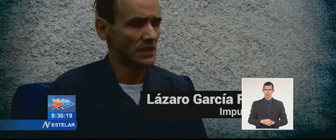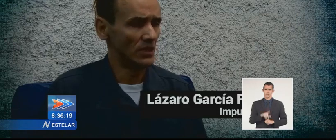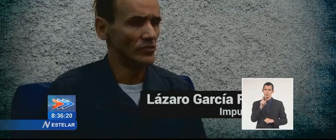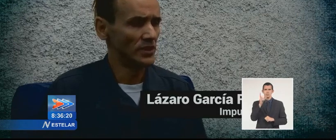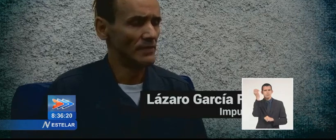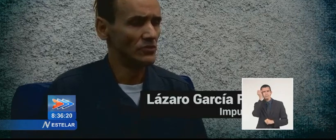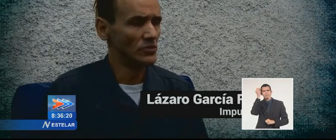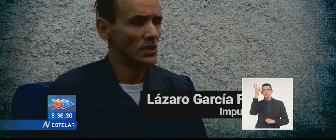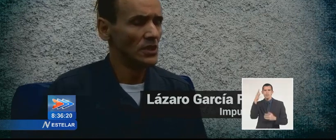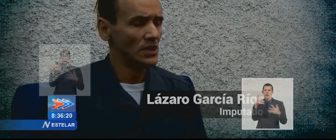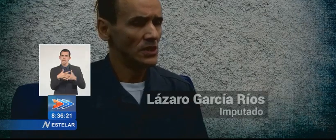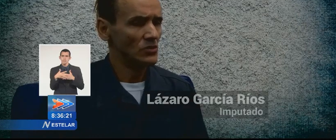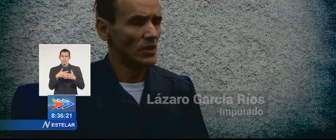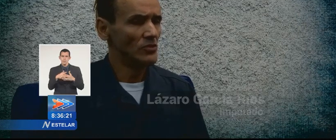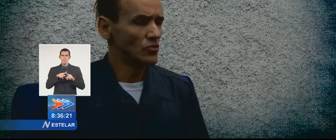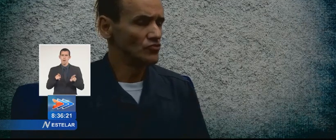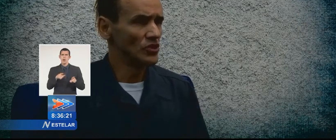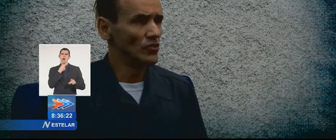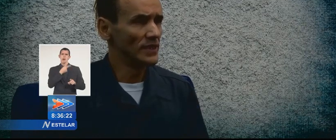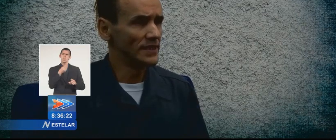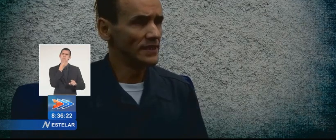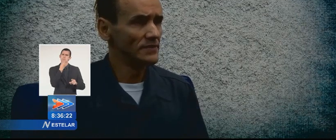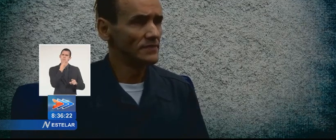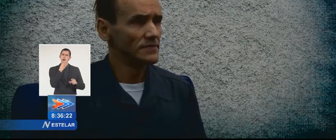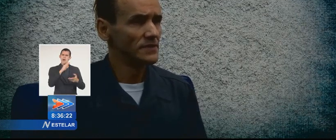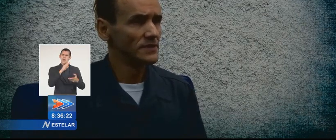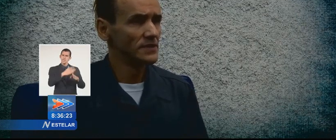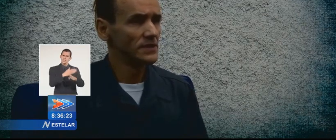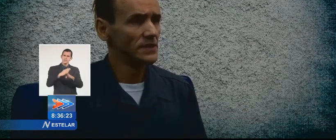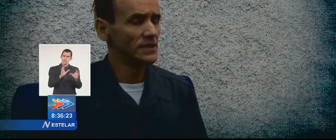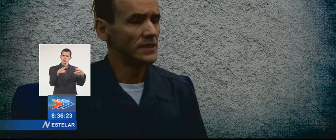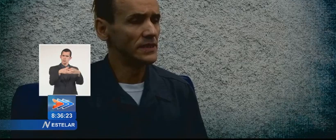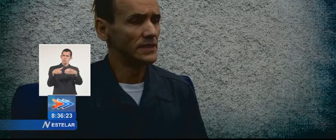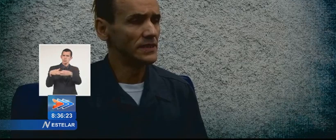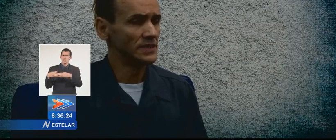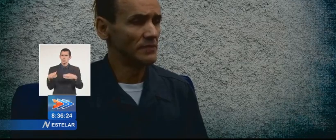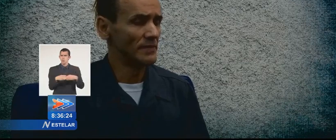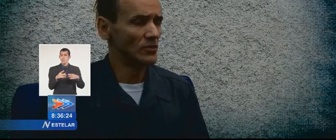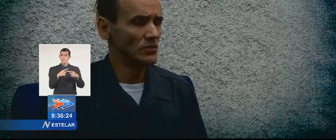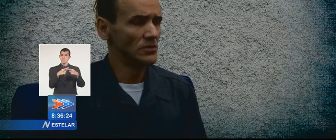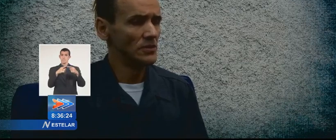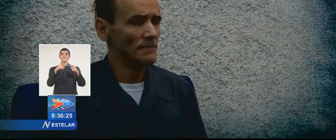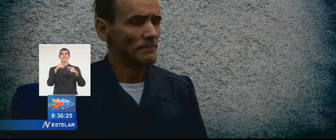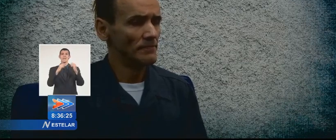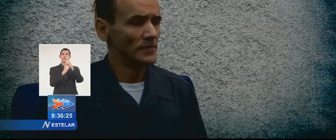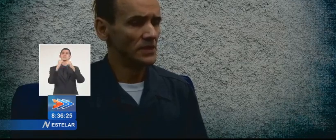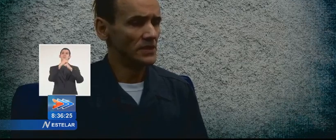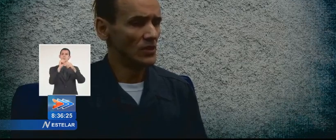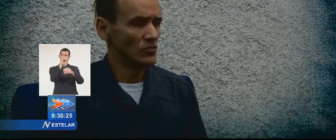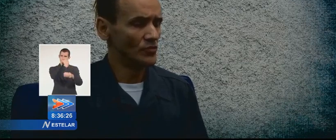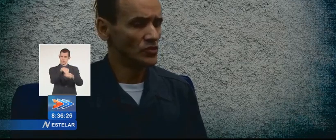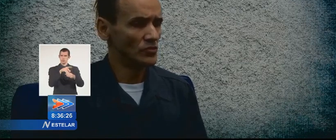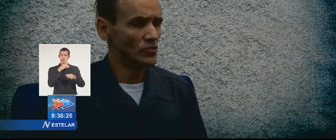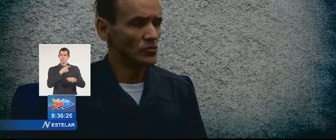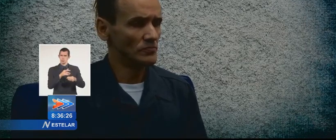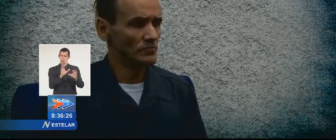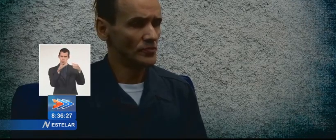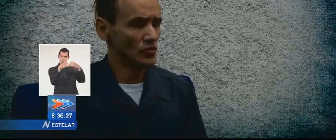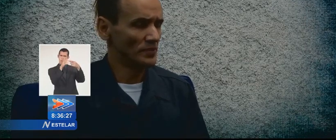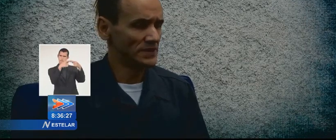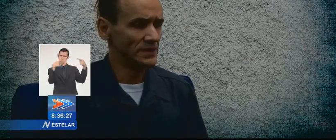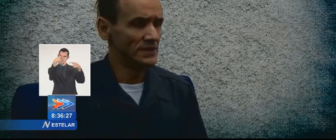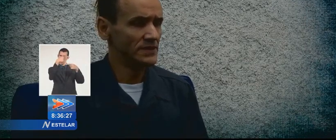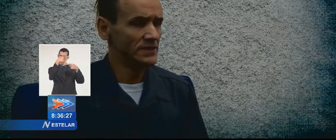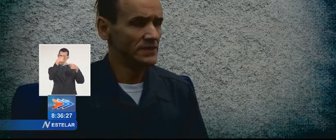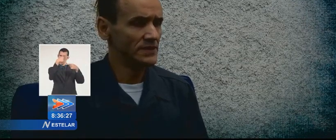tiene escalones de mando. Hay un consejo de guerra que se preparó, que está compuesto por